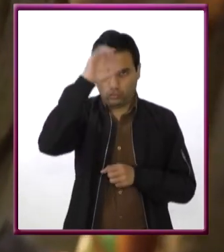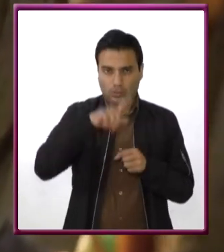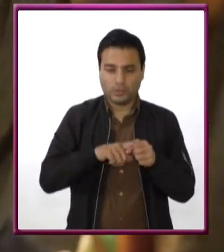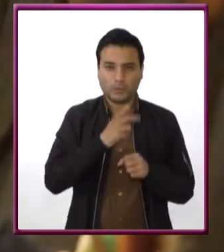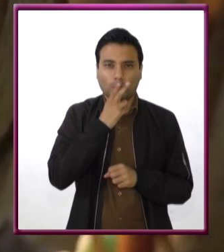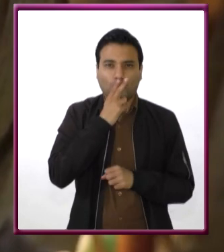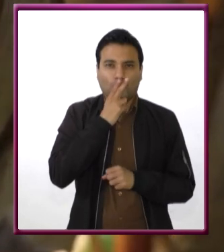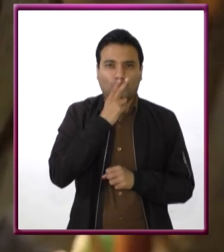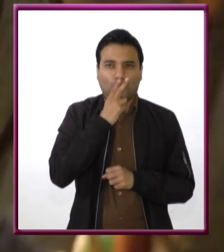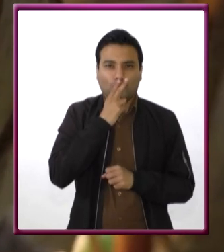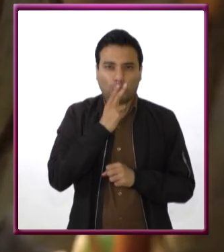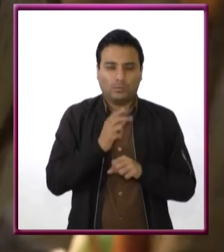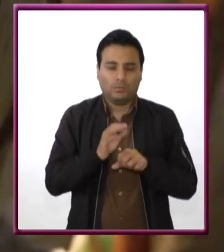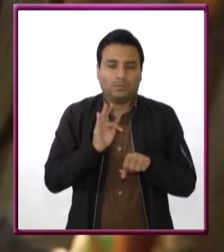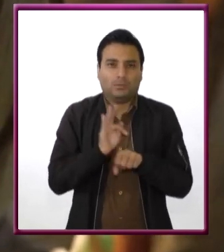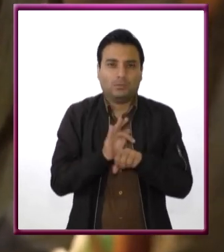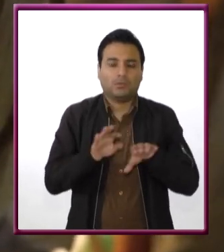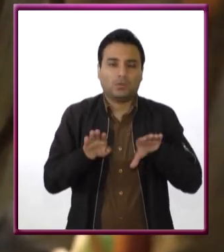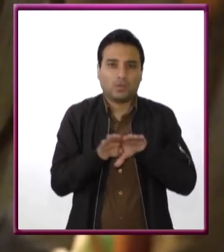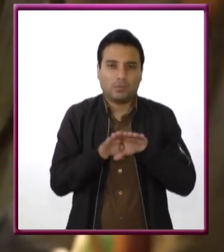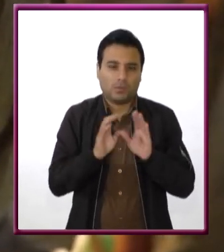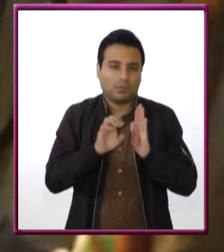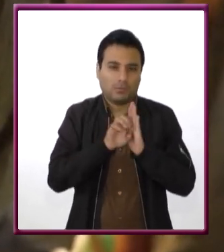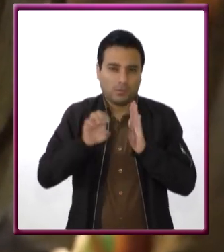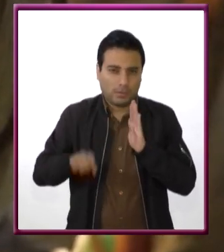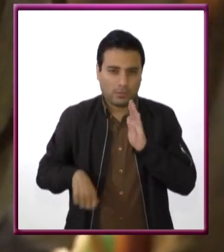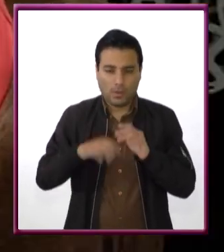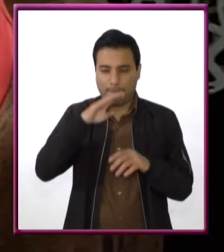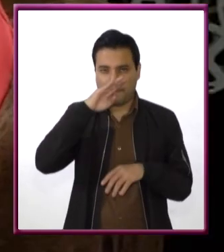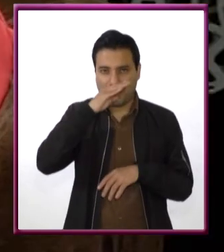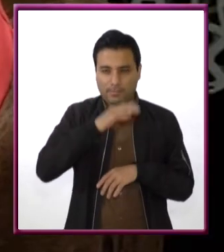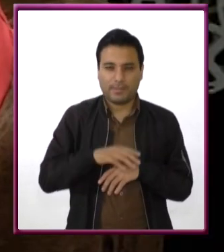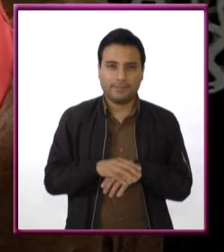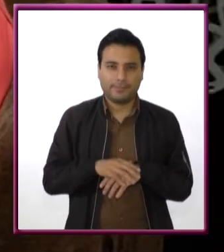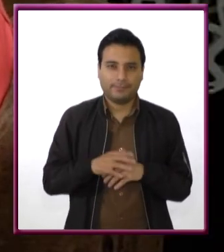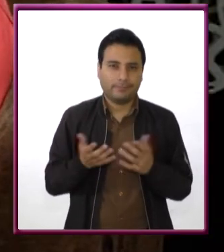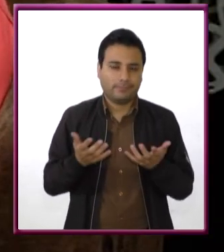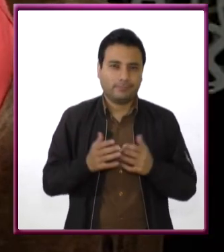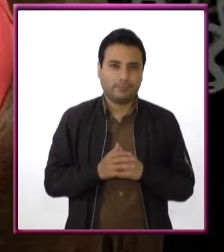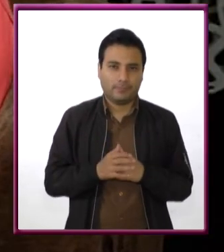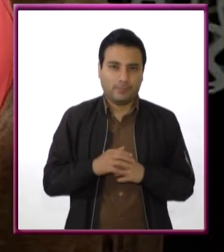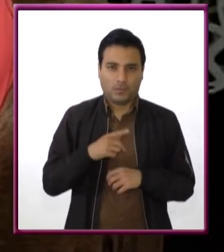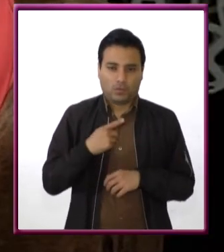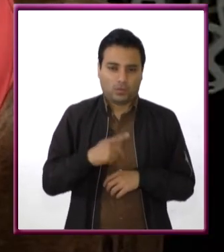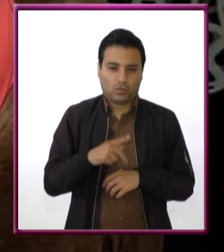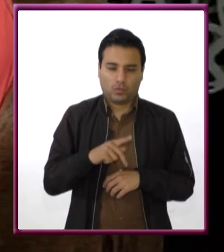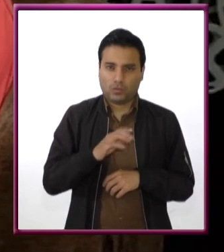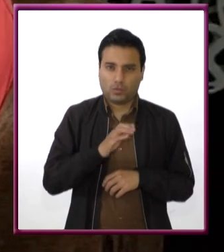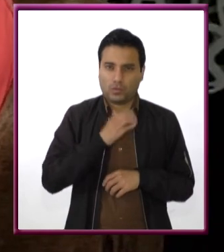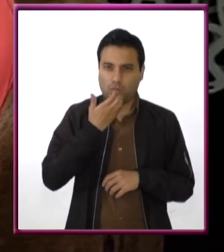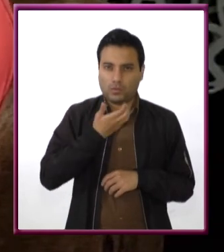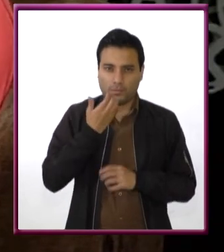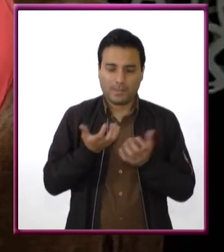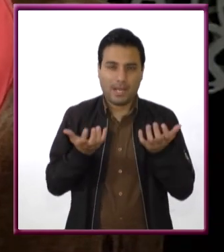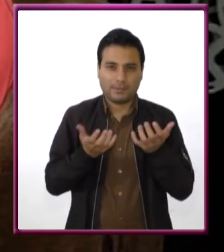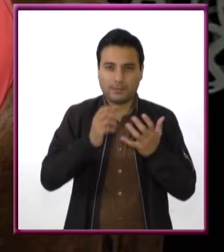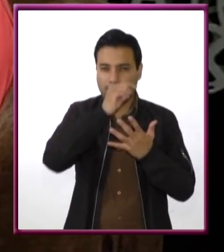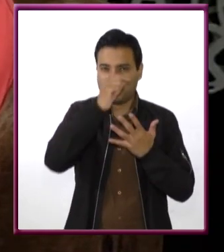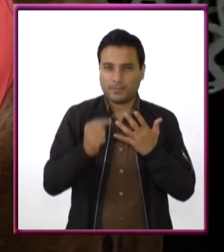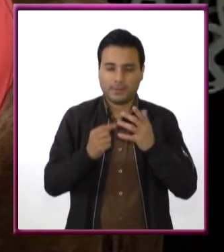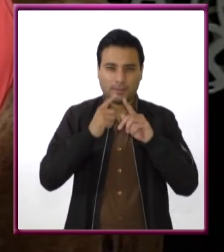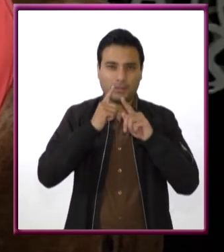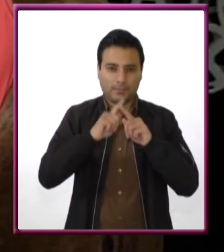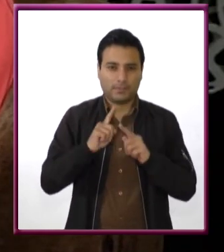es la milpa, por ejemplo, ¿no? Y digamos, las prácticas agroecológicas que son mucho más